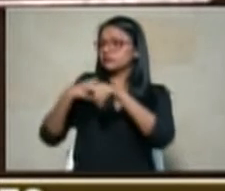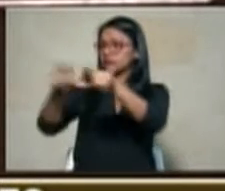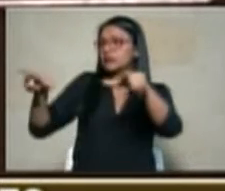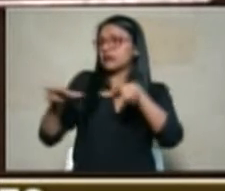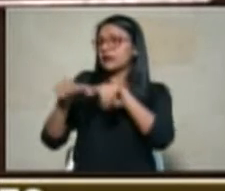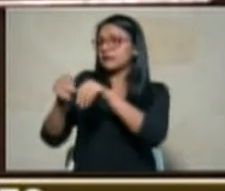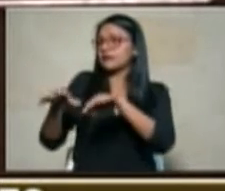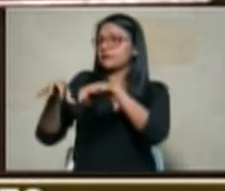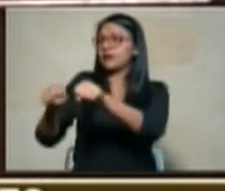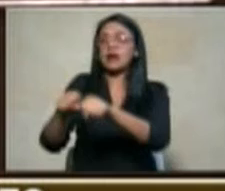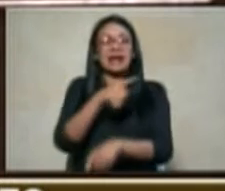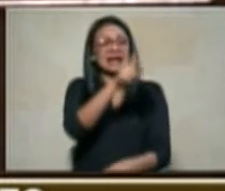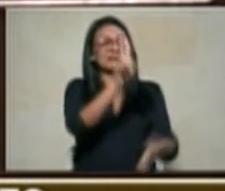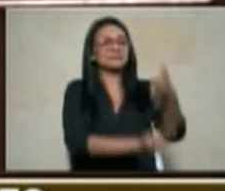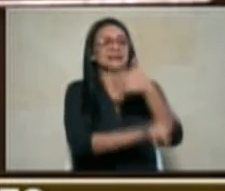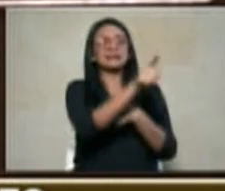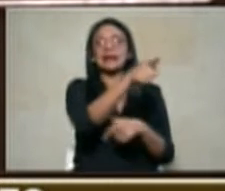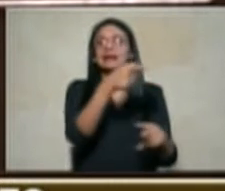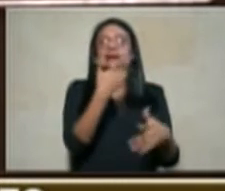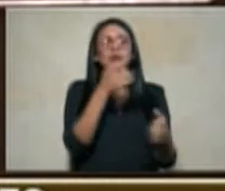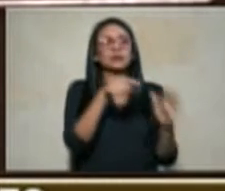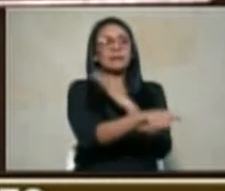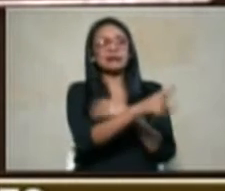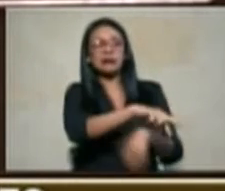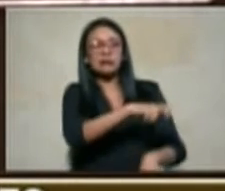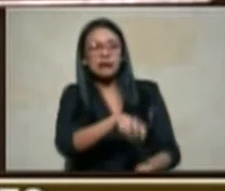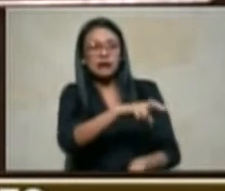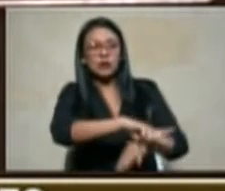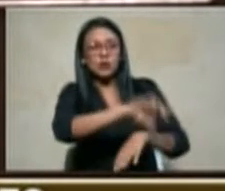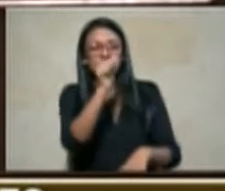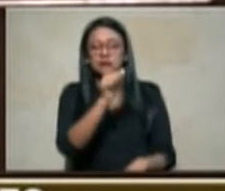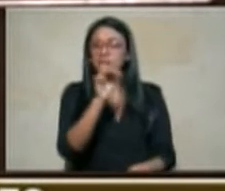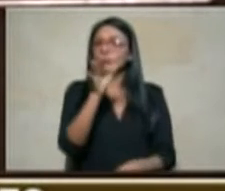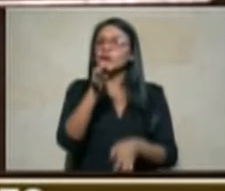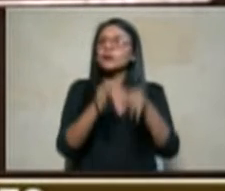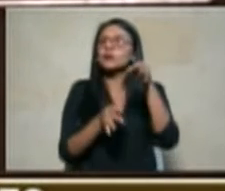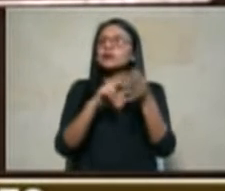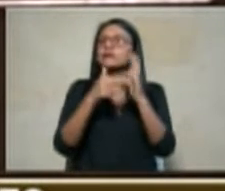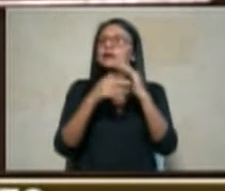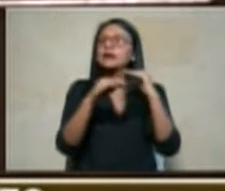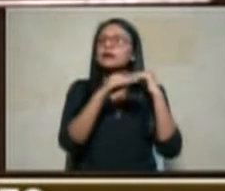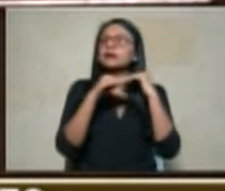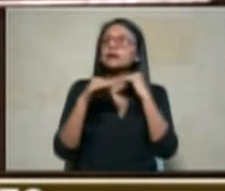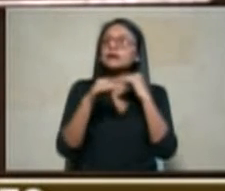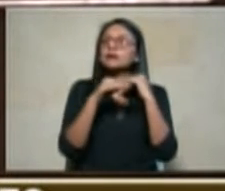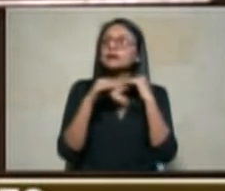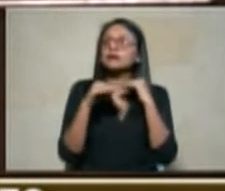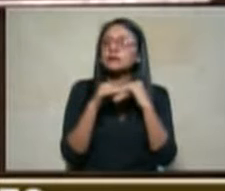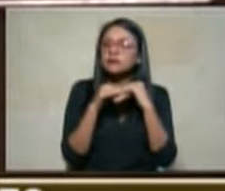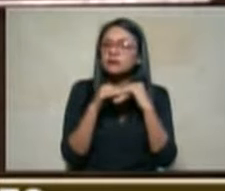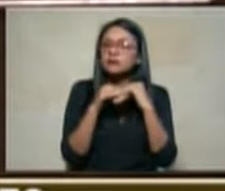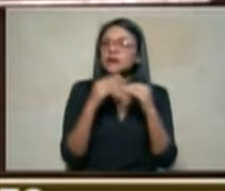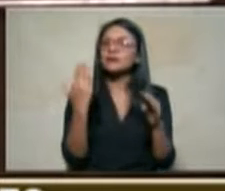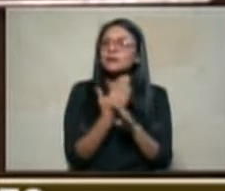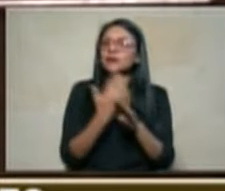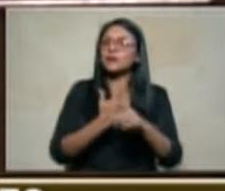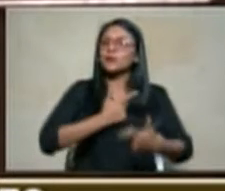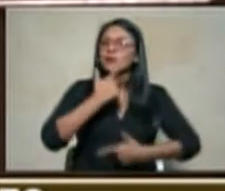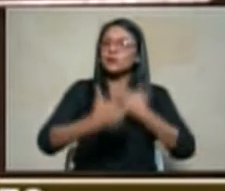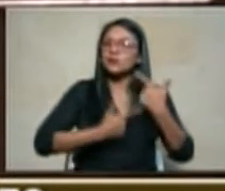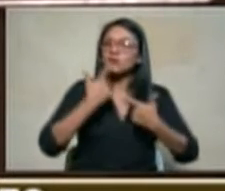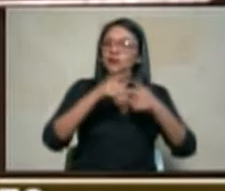no señor. La justicia significa equilibrio. Y gran parte del problema de la lucha por la